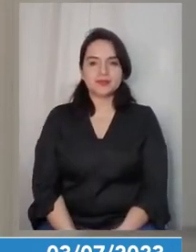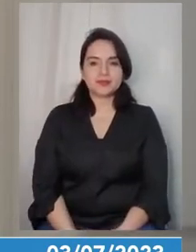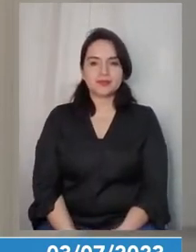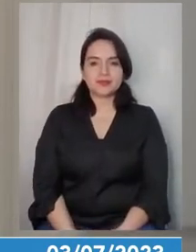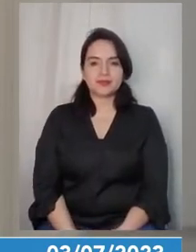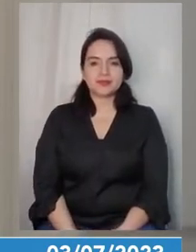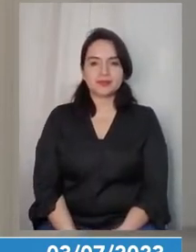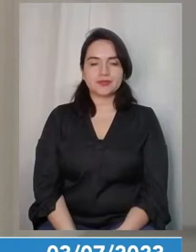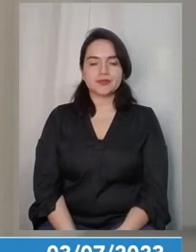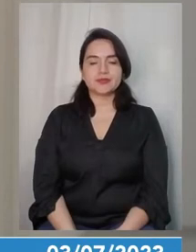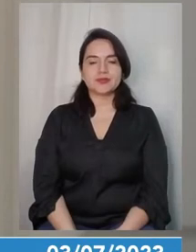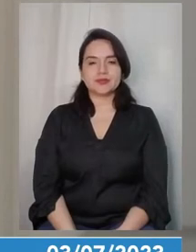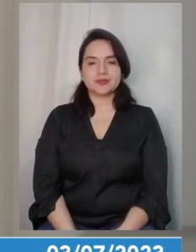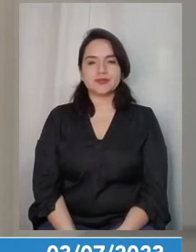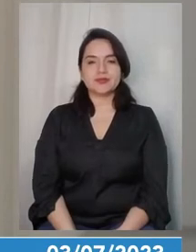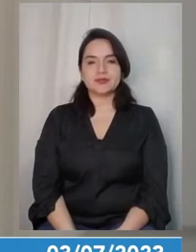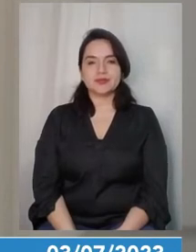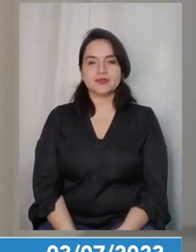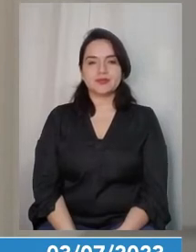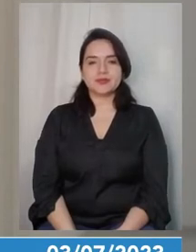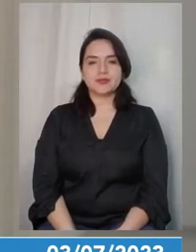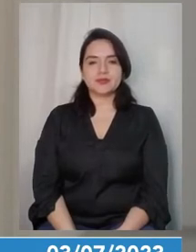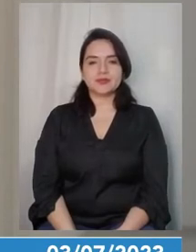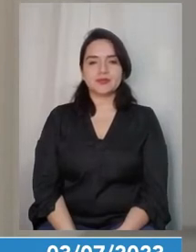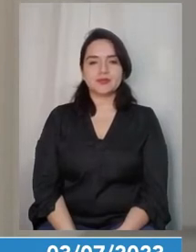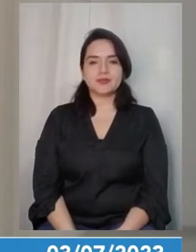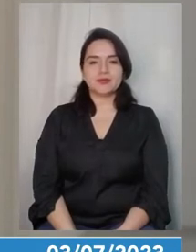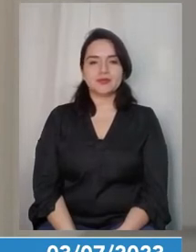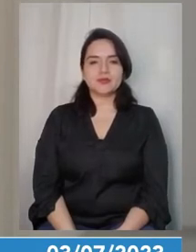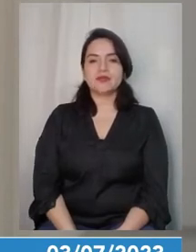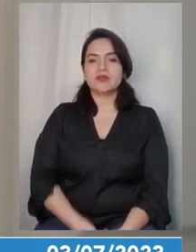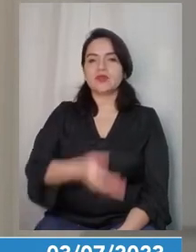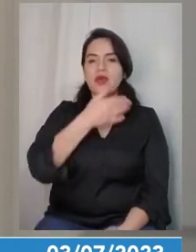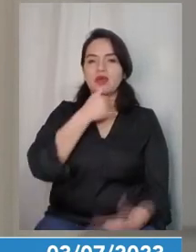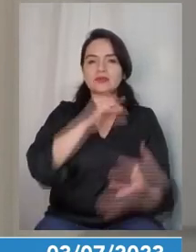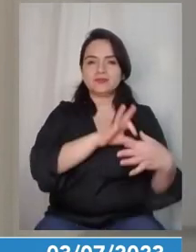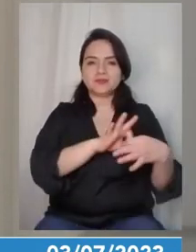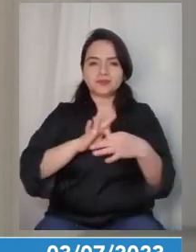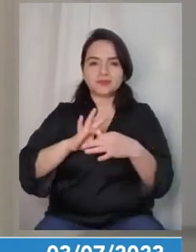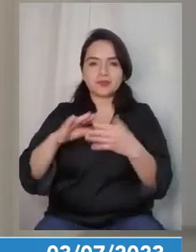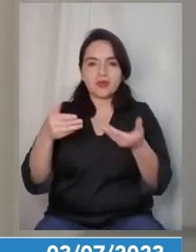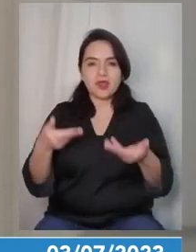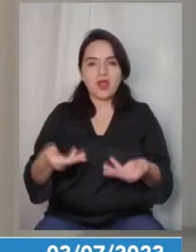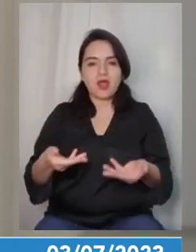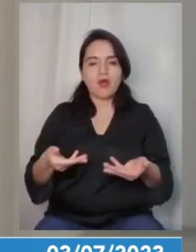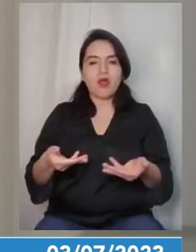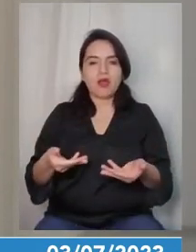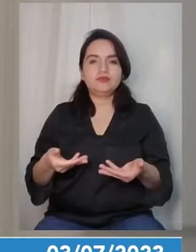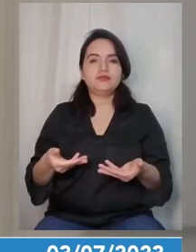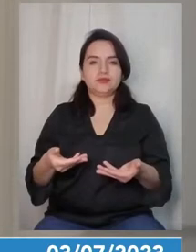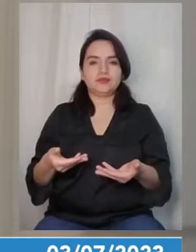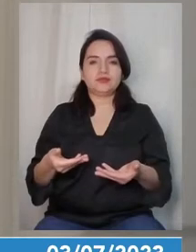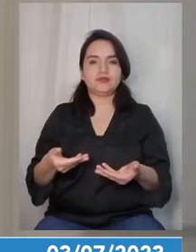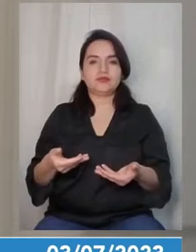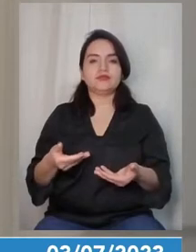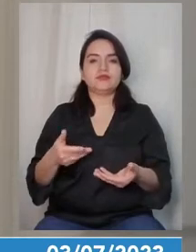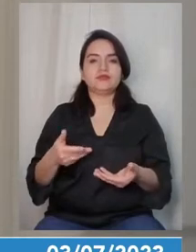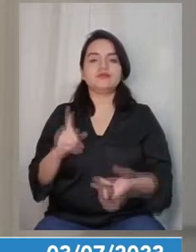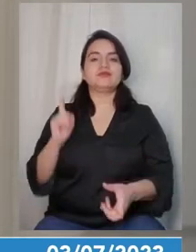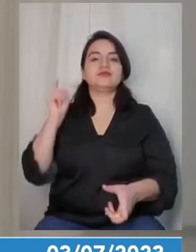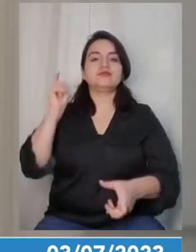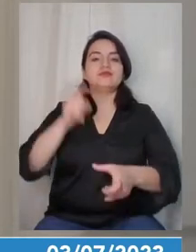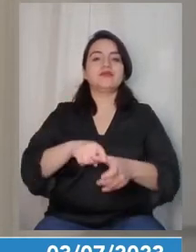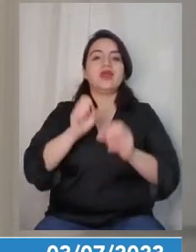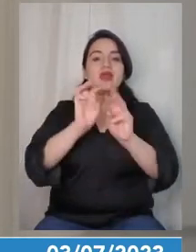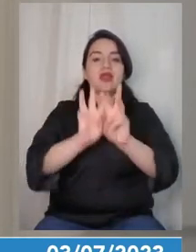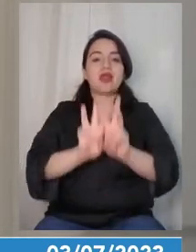tiene correlato con lo que hoy día está suscrito, ¿no es cierto?, por Naciones Unidas o recomendado por Naciones Unidas